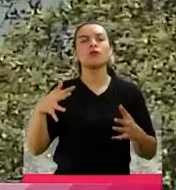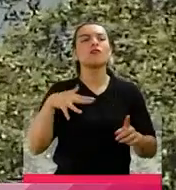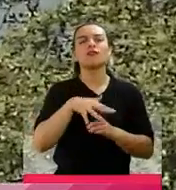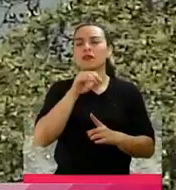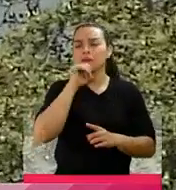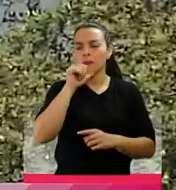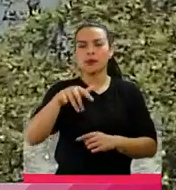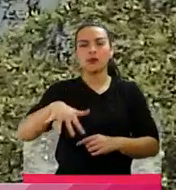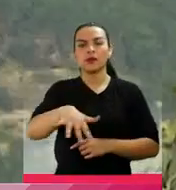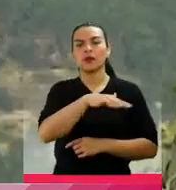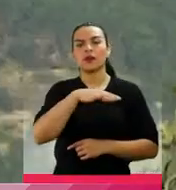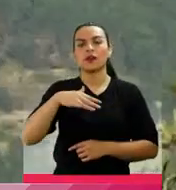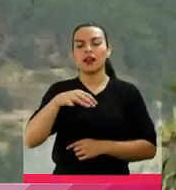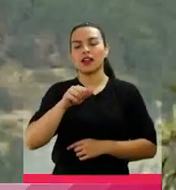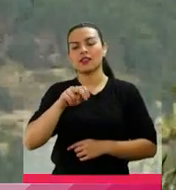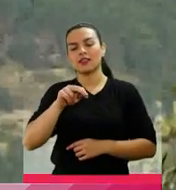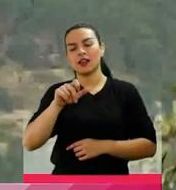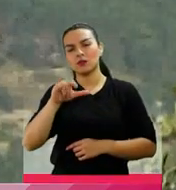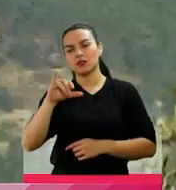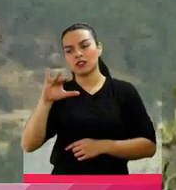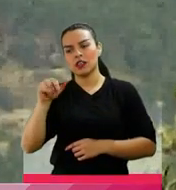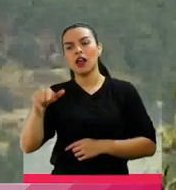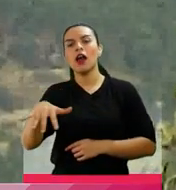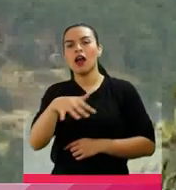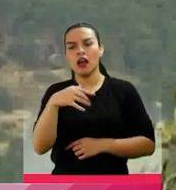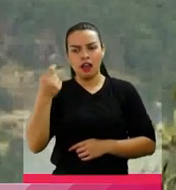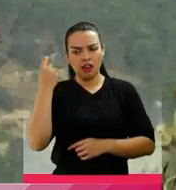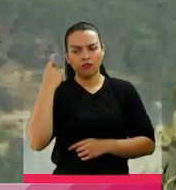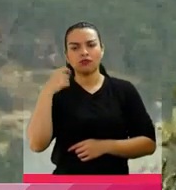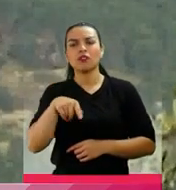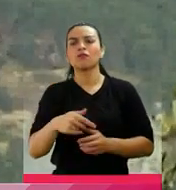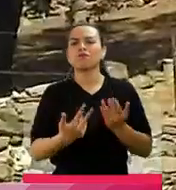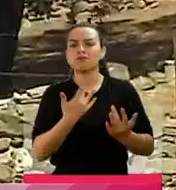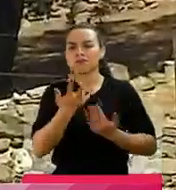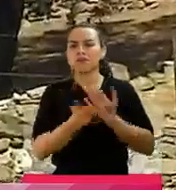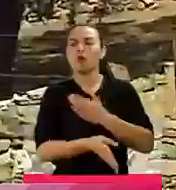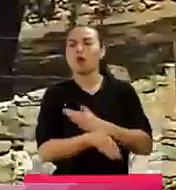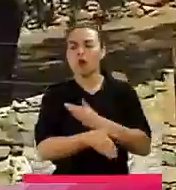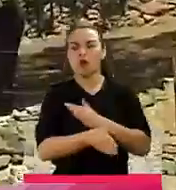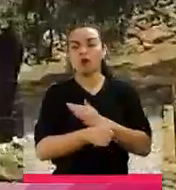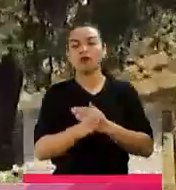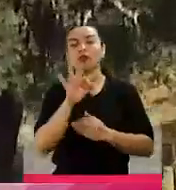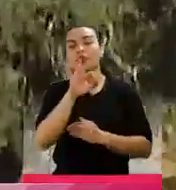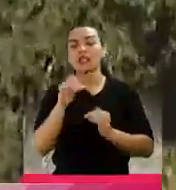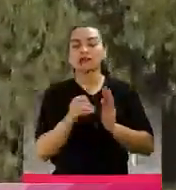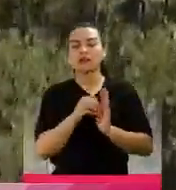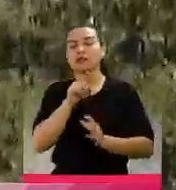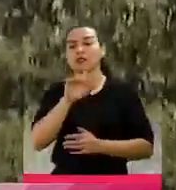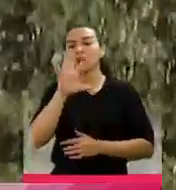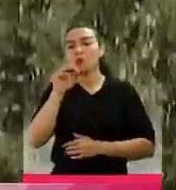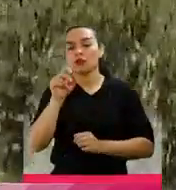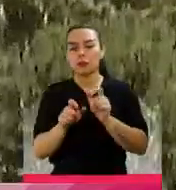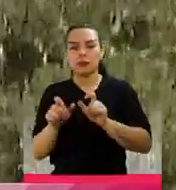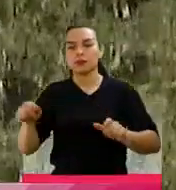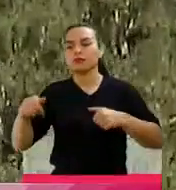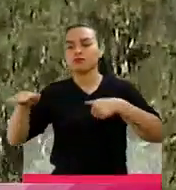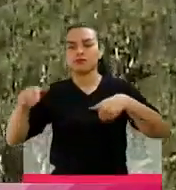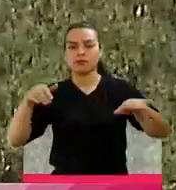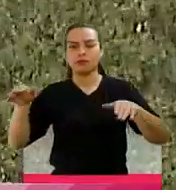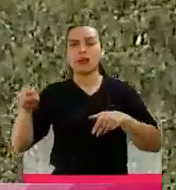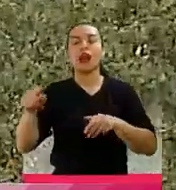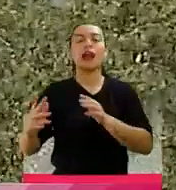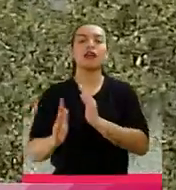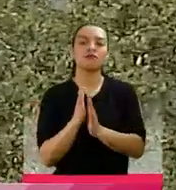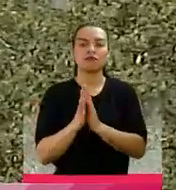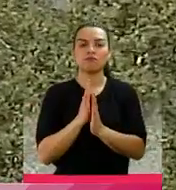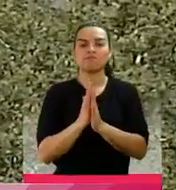Andalucía, que desde el pasado jueves está activo y ha obligado a desalojar al menos 3.150 personas. Las autoridades han informado que no se prevé